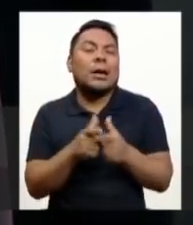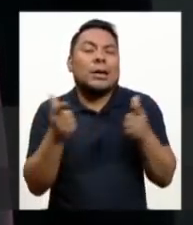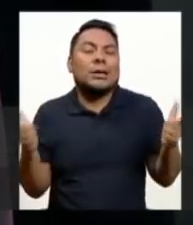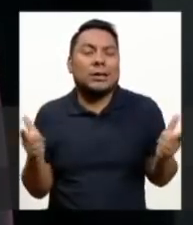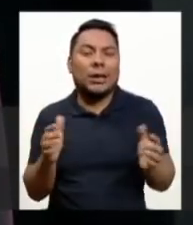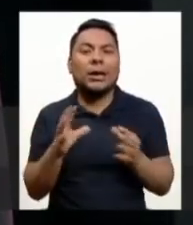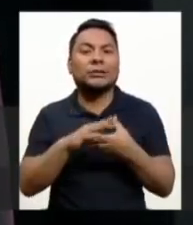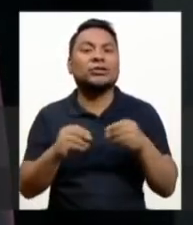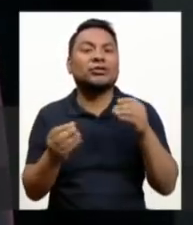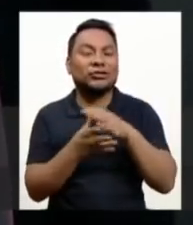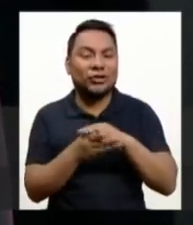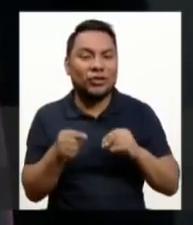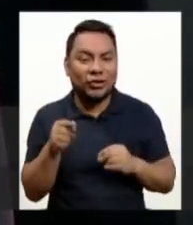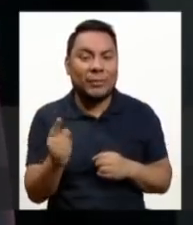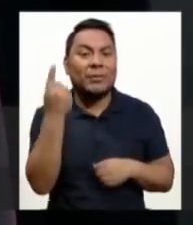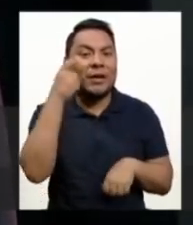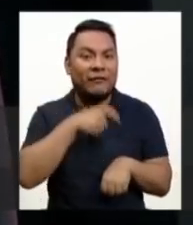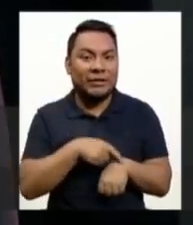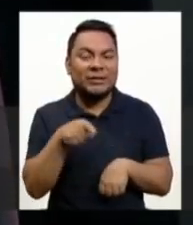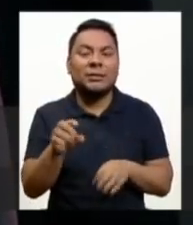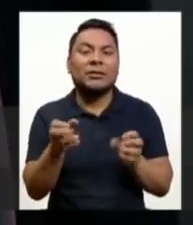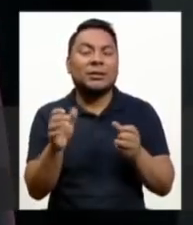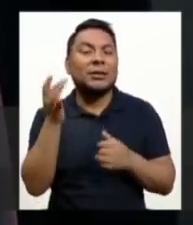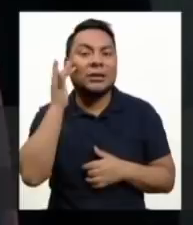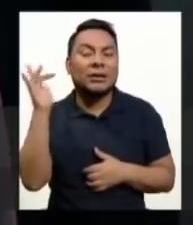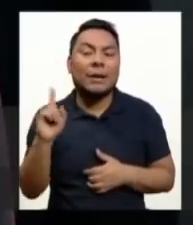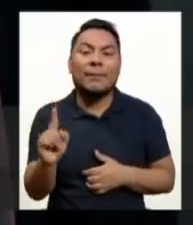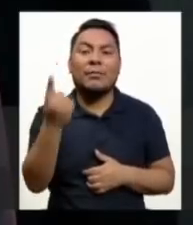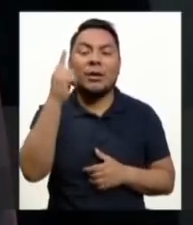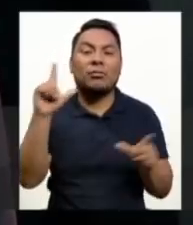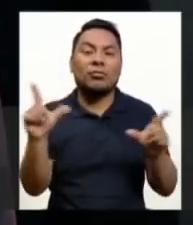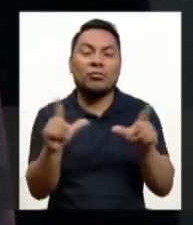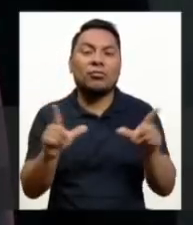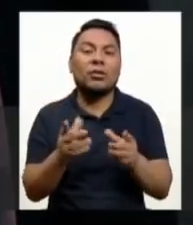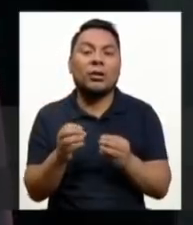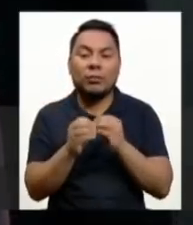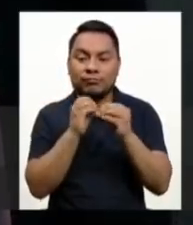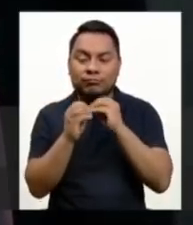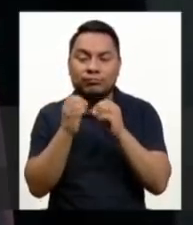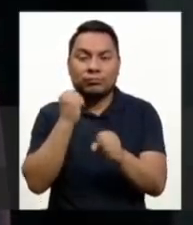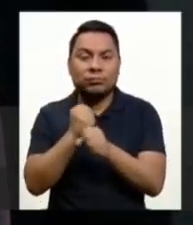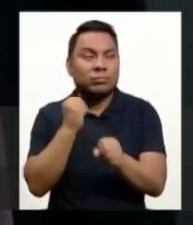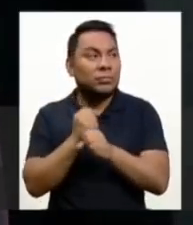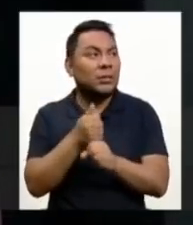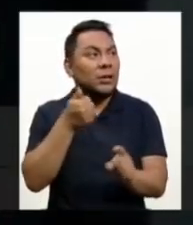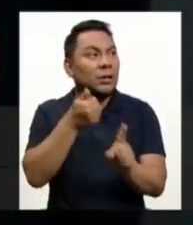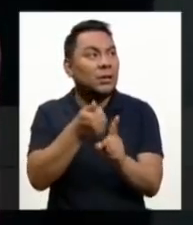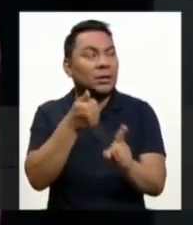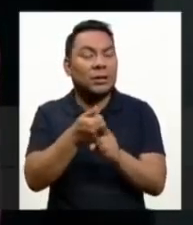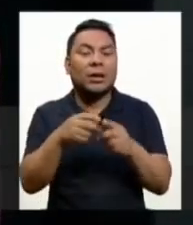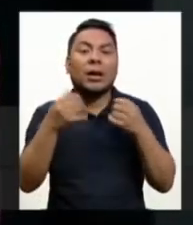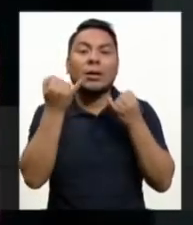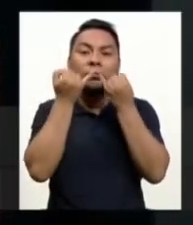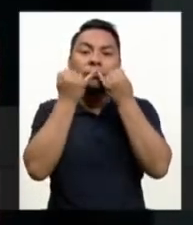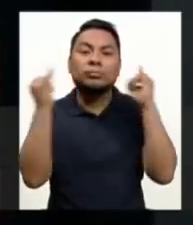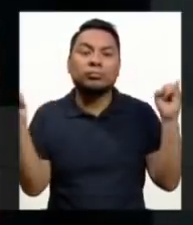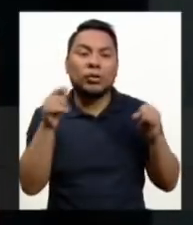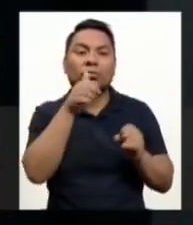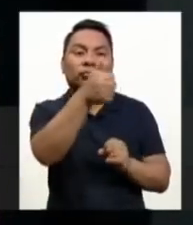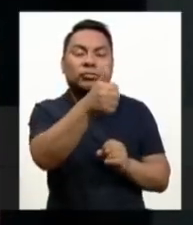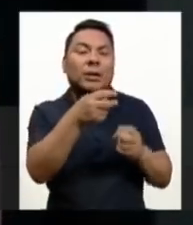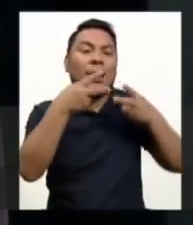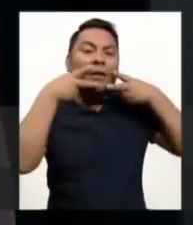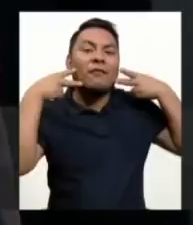acontecimiento histórico. Se emitirá el primer programa producido íntegramente en Ashánica, como ya lo dije.